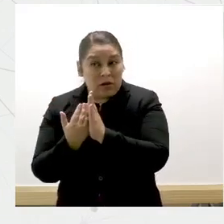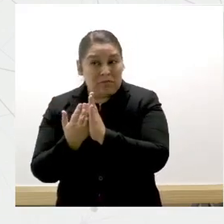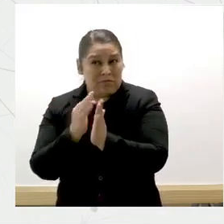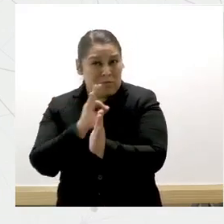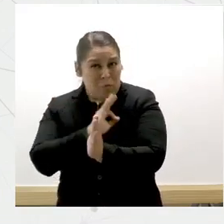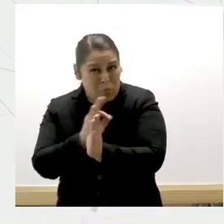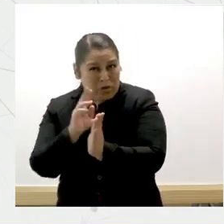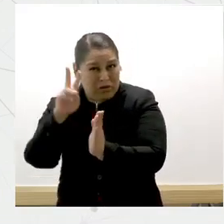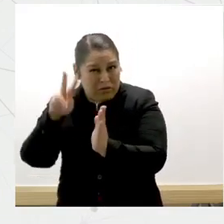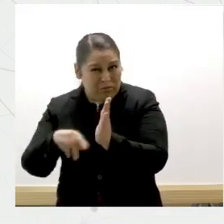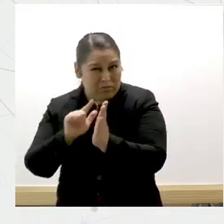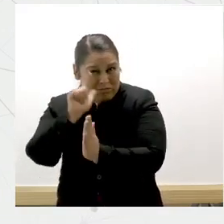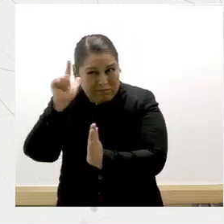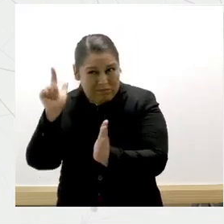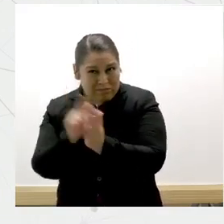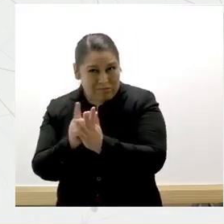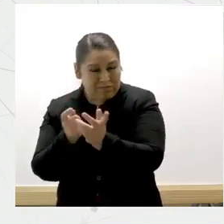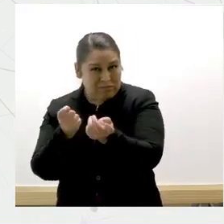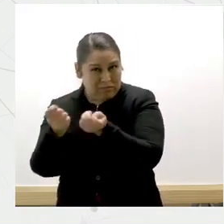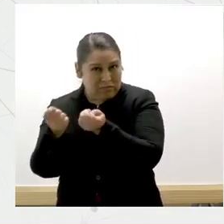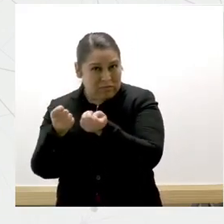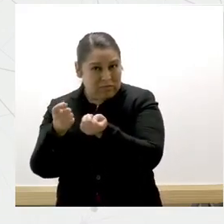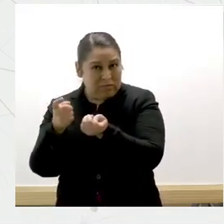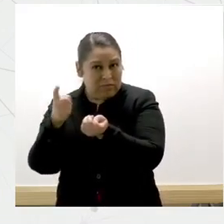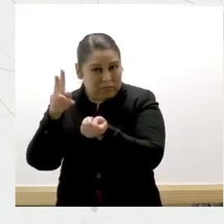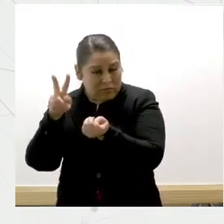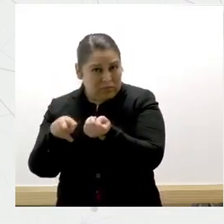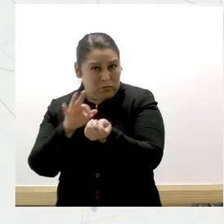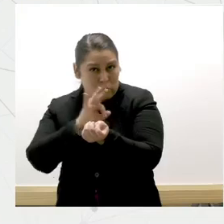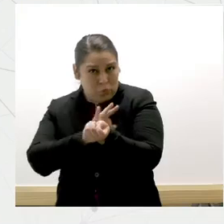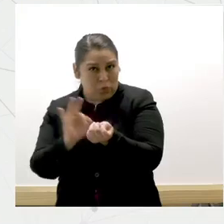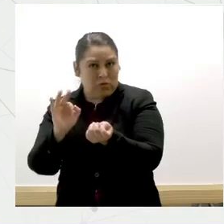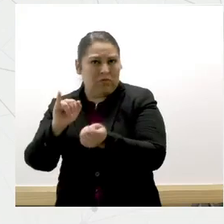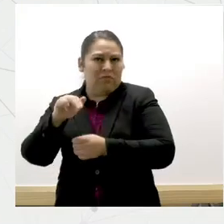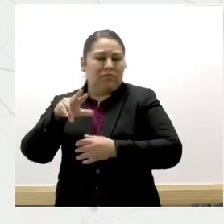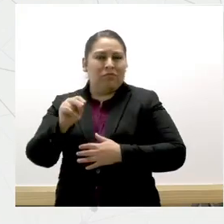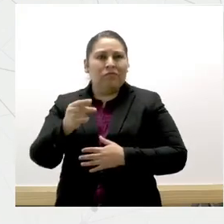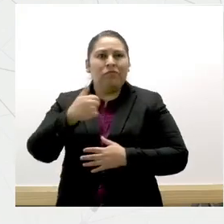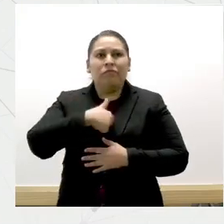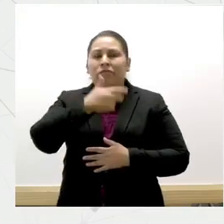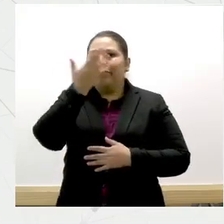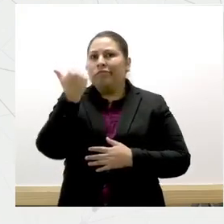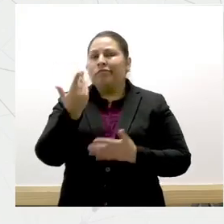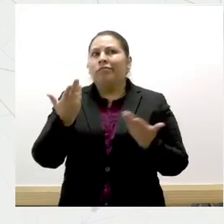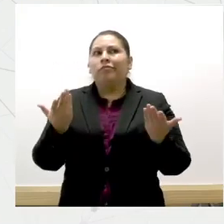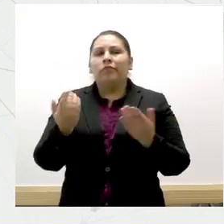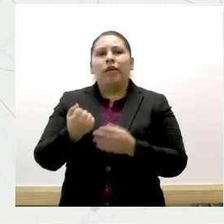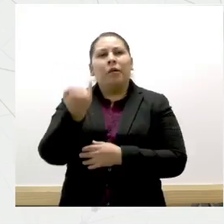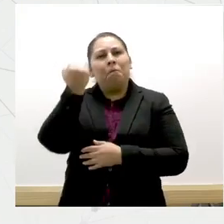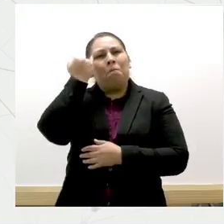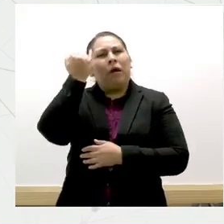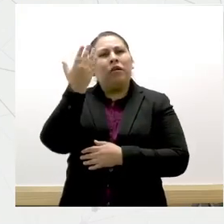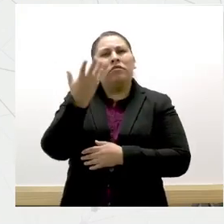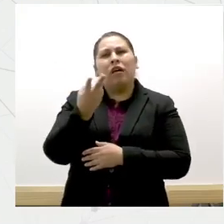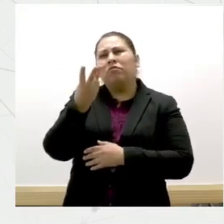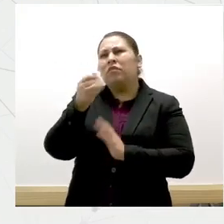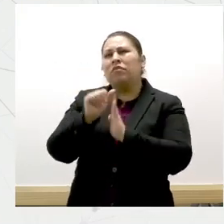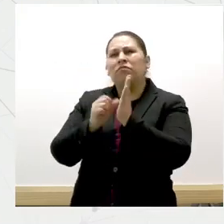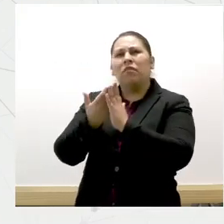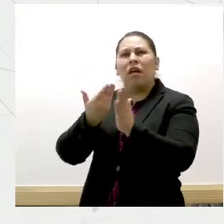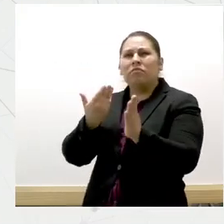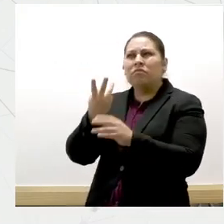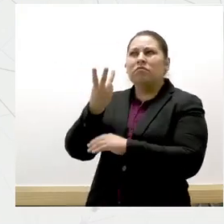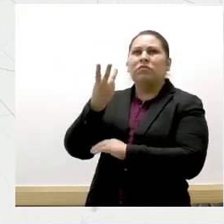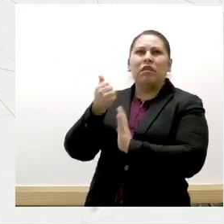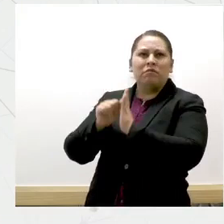algo tan vertiginoso en su desarrollo, en su crecimiento, ¿no? Pensemos en los últimos 3 meses, en los últimos 6 meses y el periodo